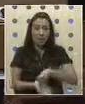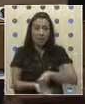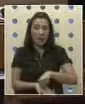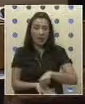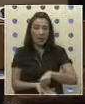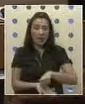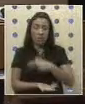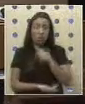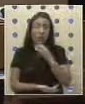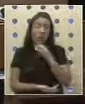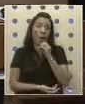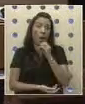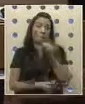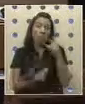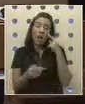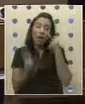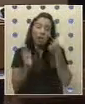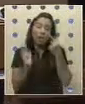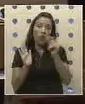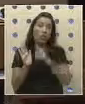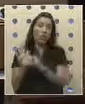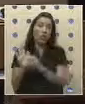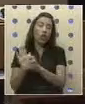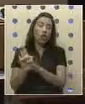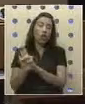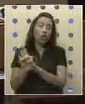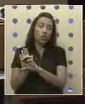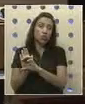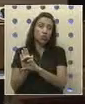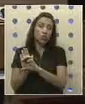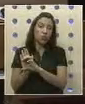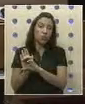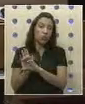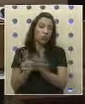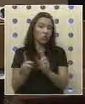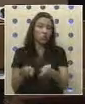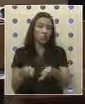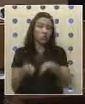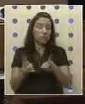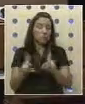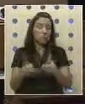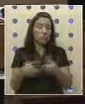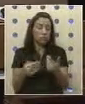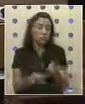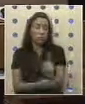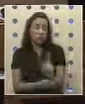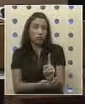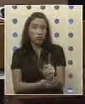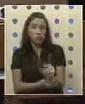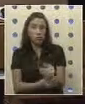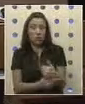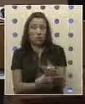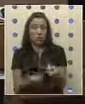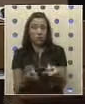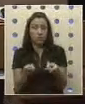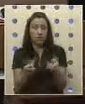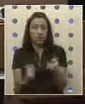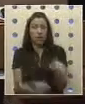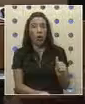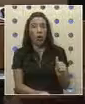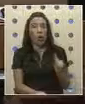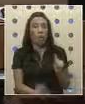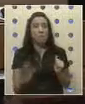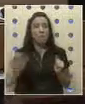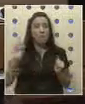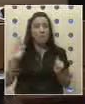nuestro juicio eso ya está reconocido en la Constitución, y la negación, la negativa y el incumplimiento de la